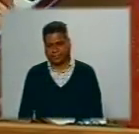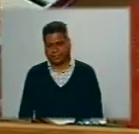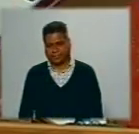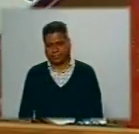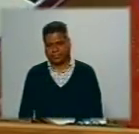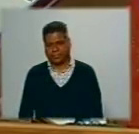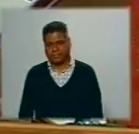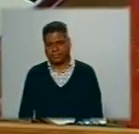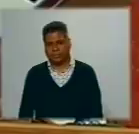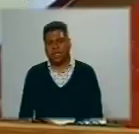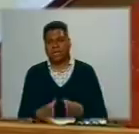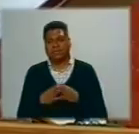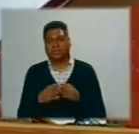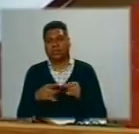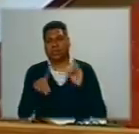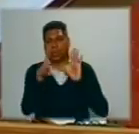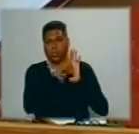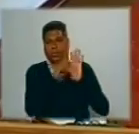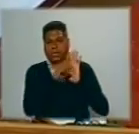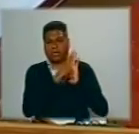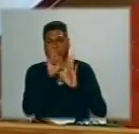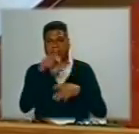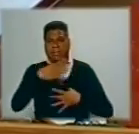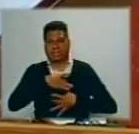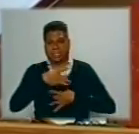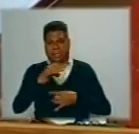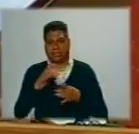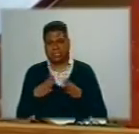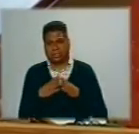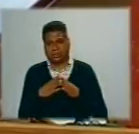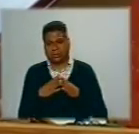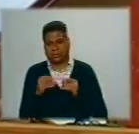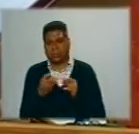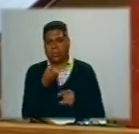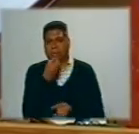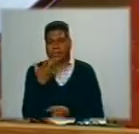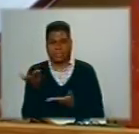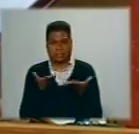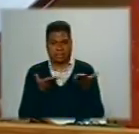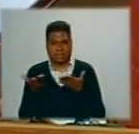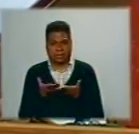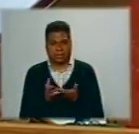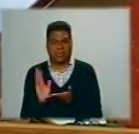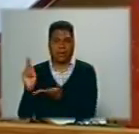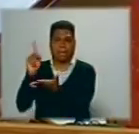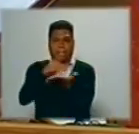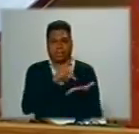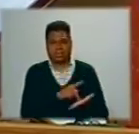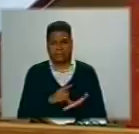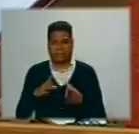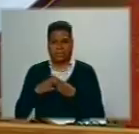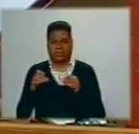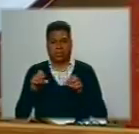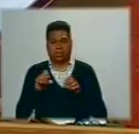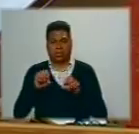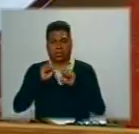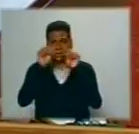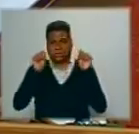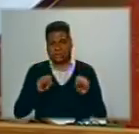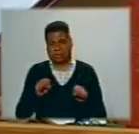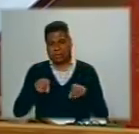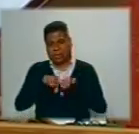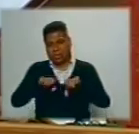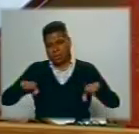derechos e intereses en materia de acceso a los bienes y servicios debe incluirse en el sistema educativo, de preferencia